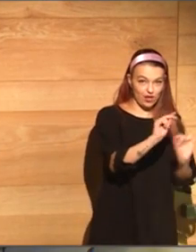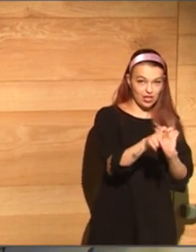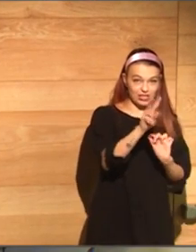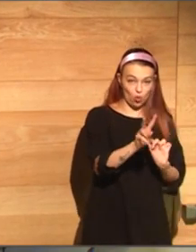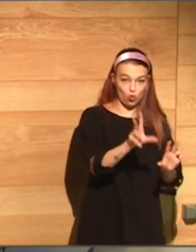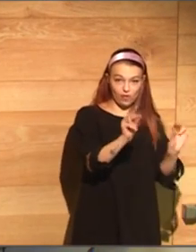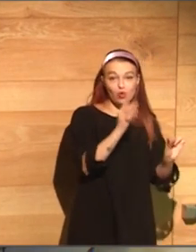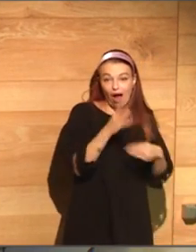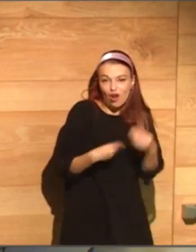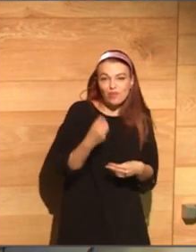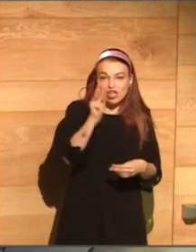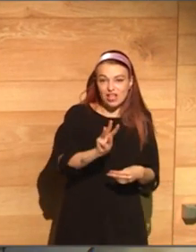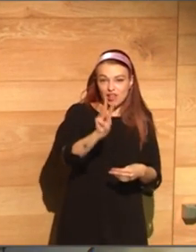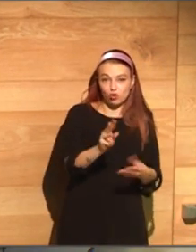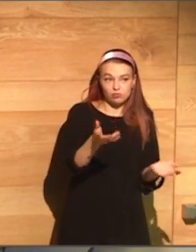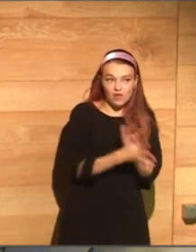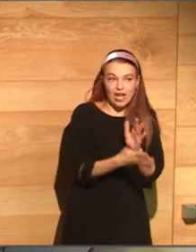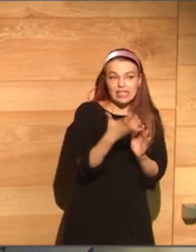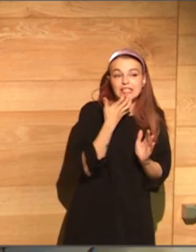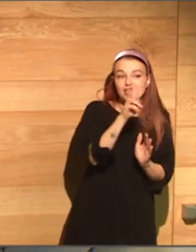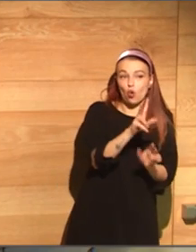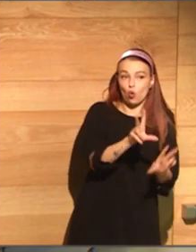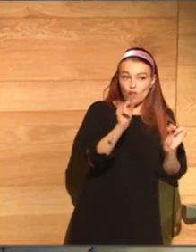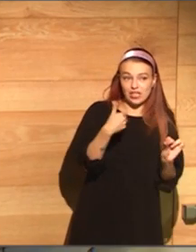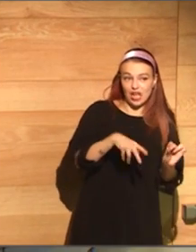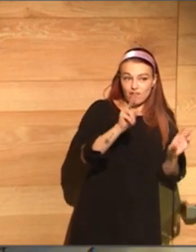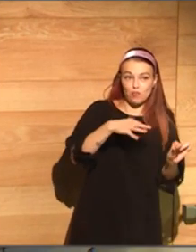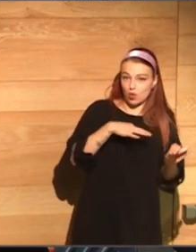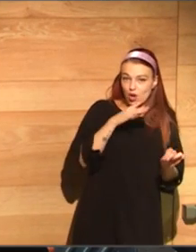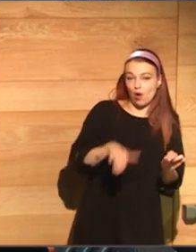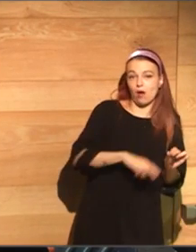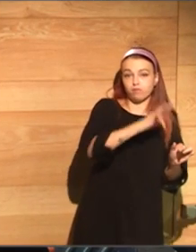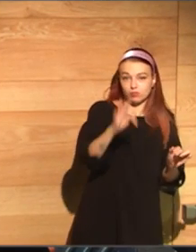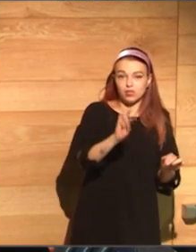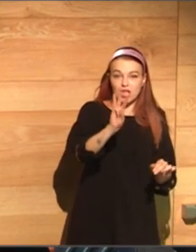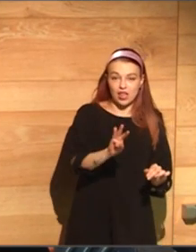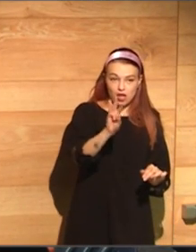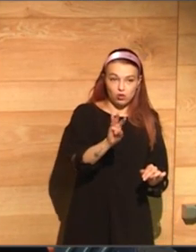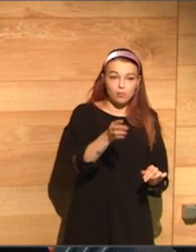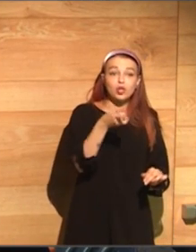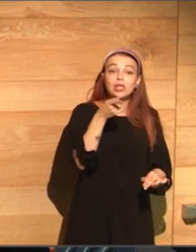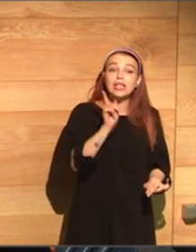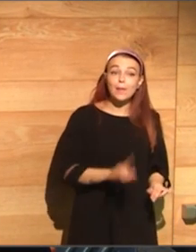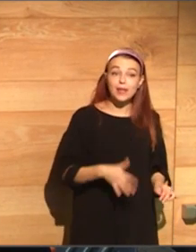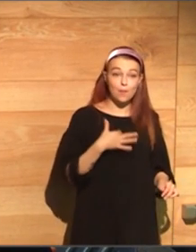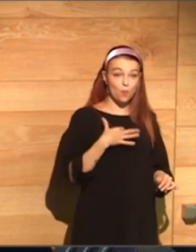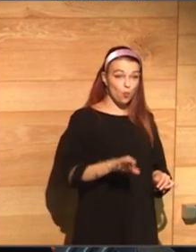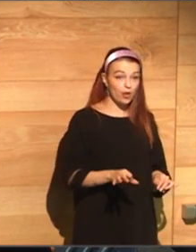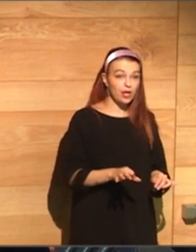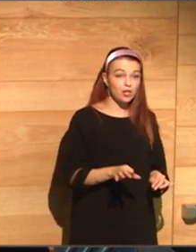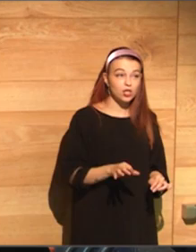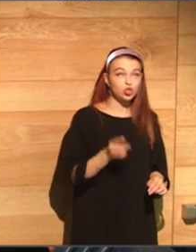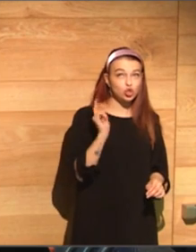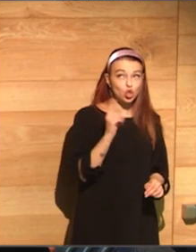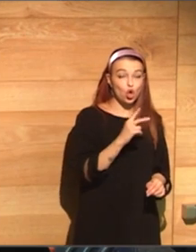¿no? No hemos acabado en el segundo. Claro. Y entonces quedan cinco películas y salen. Ahora, también podría darse la situación de que habláramos solo de